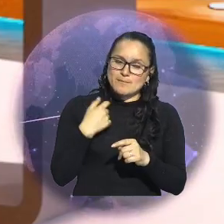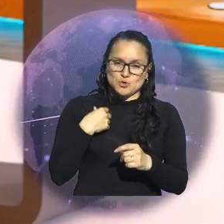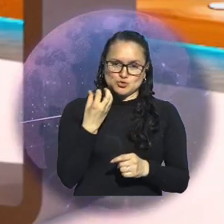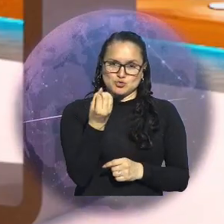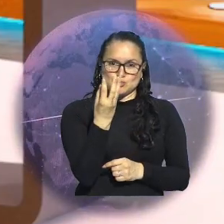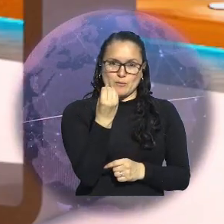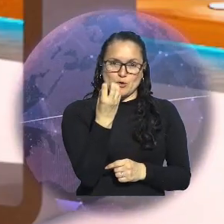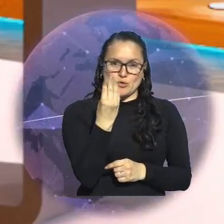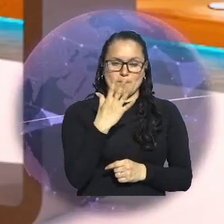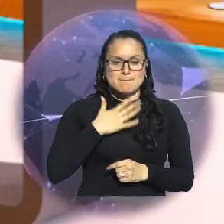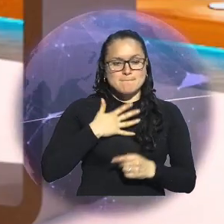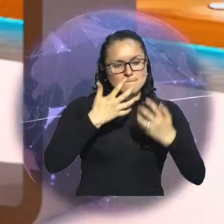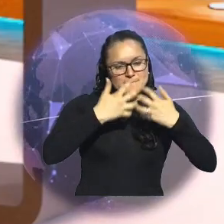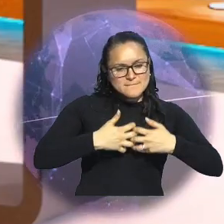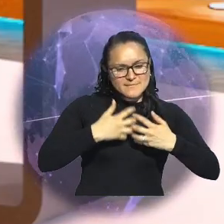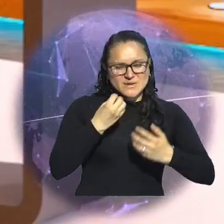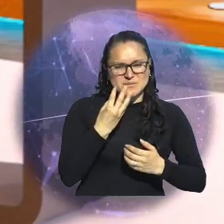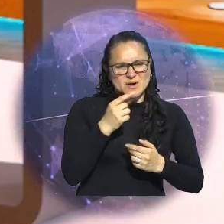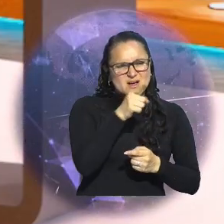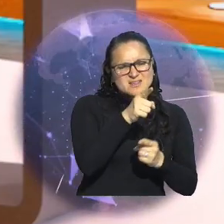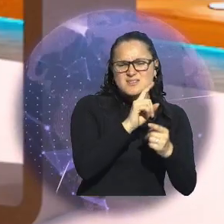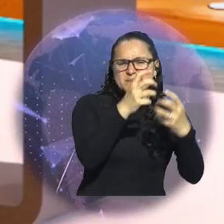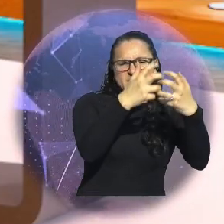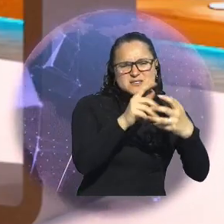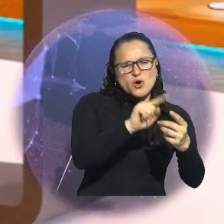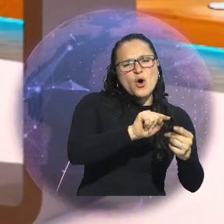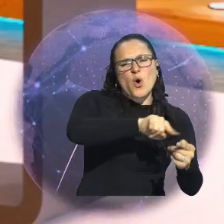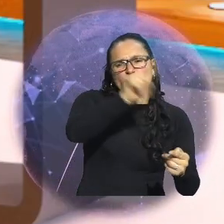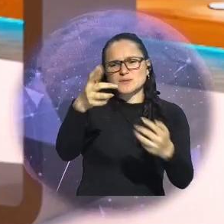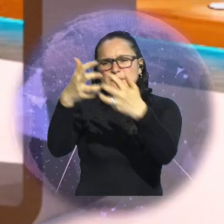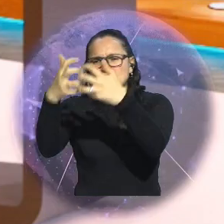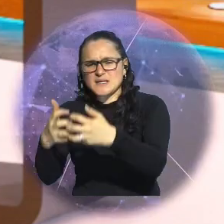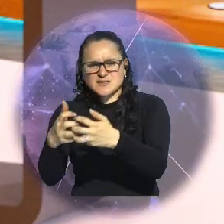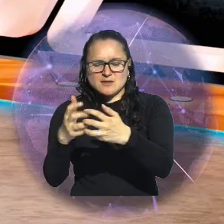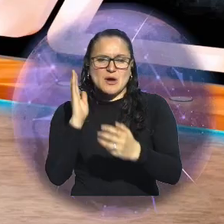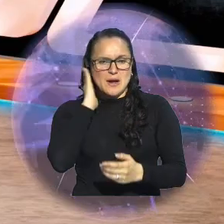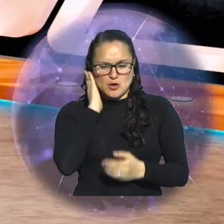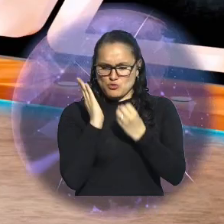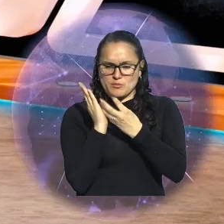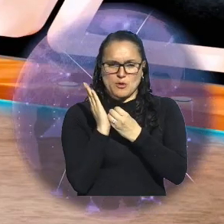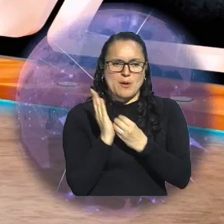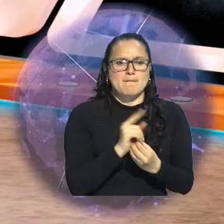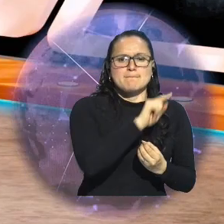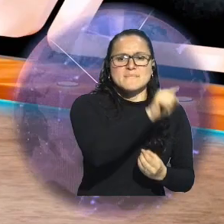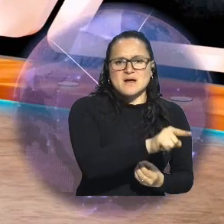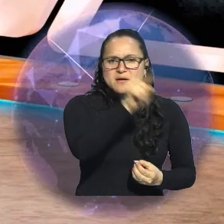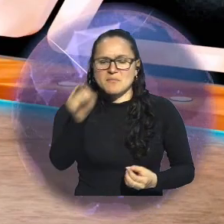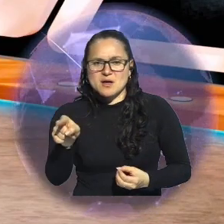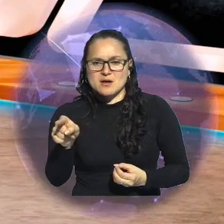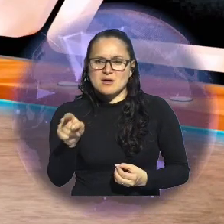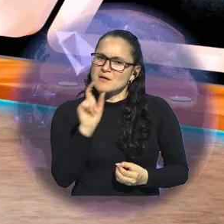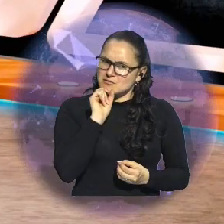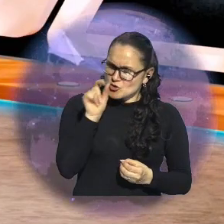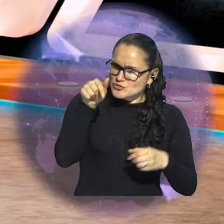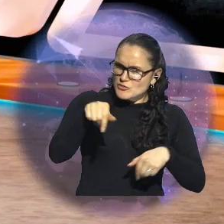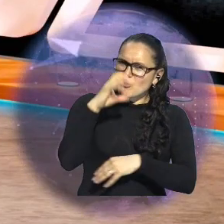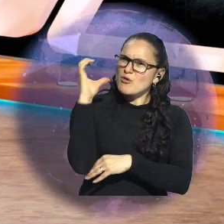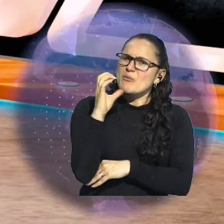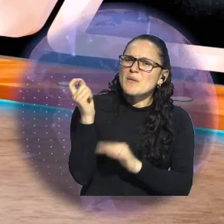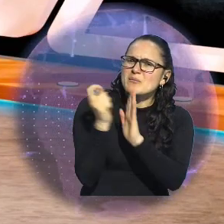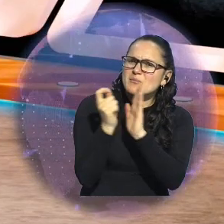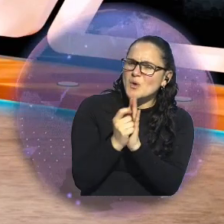operador cuantas aportaciones se realizaron en 2019 los colombianos cambiamos mucho de prestador de este servicio